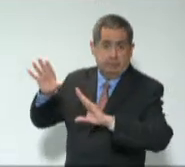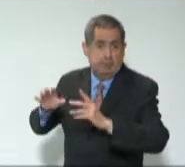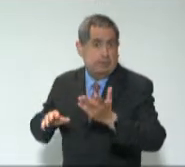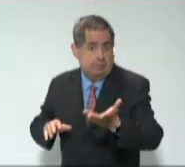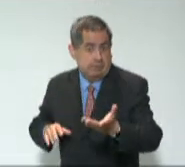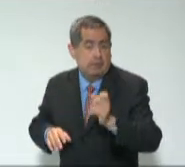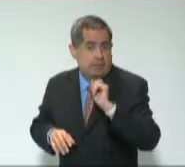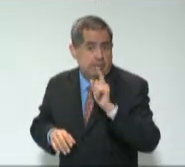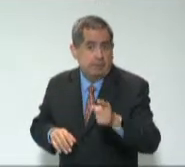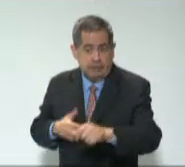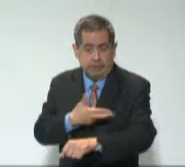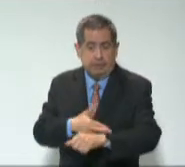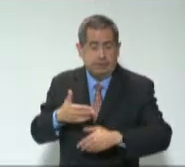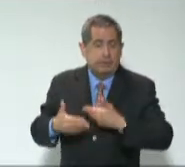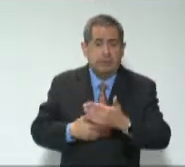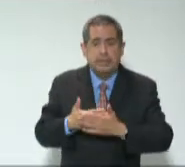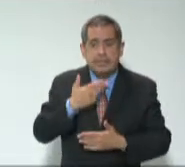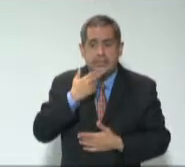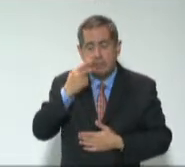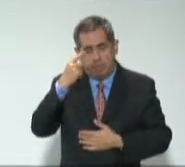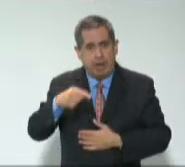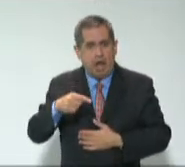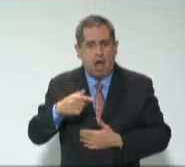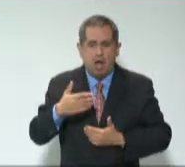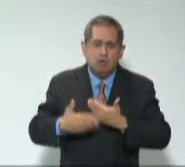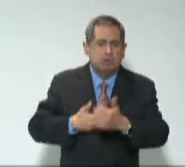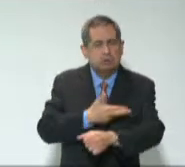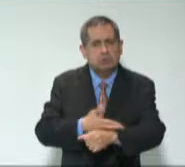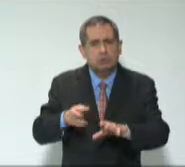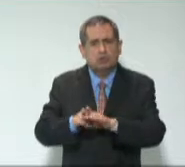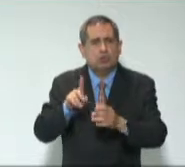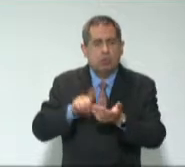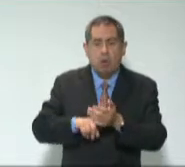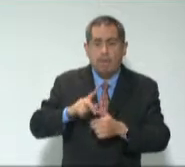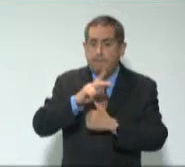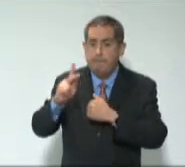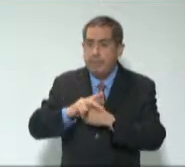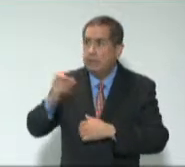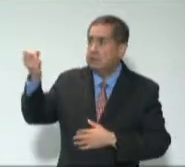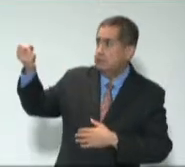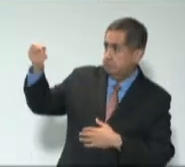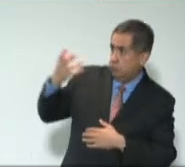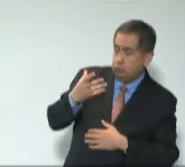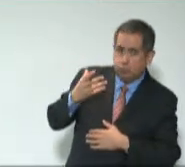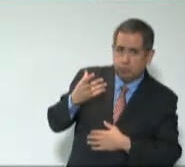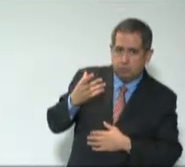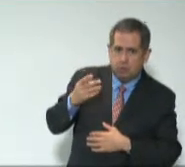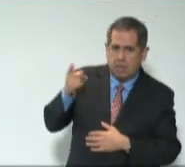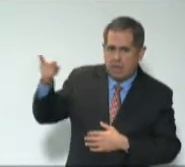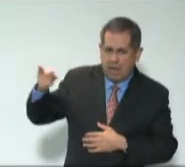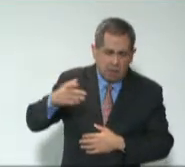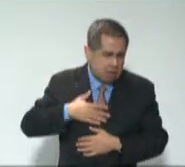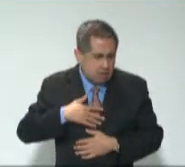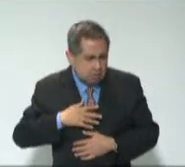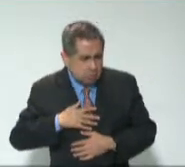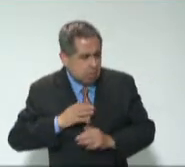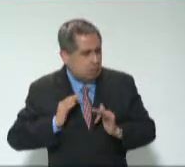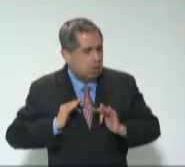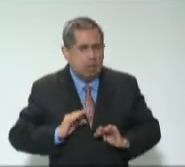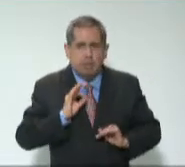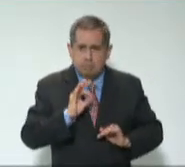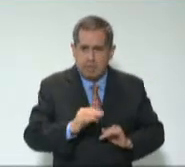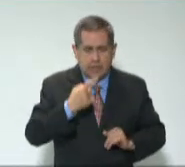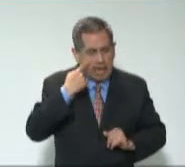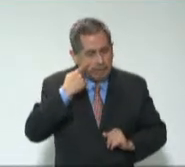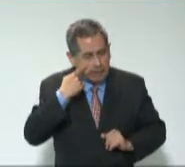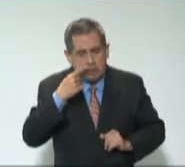este procedimiento funciona para el país donante tendrá la tranquilidad de que la transparencia